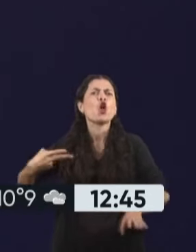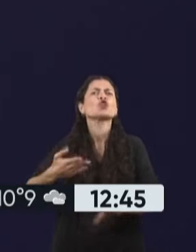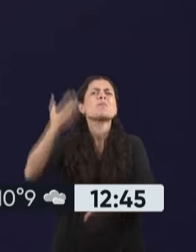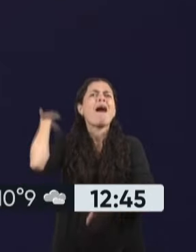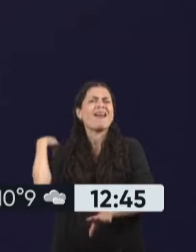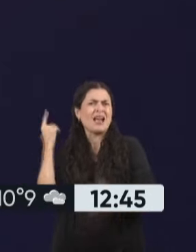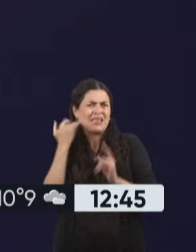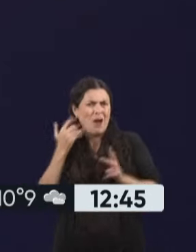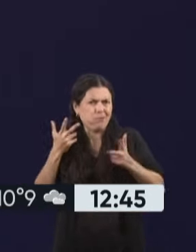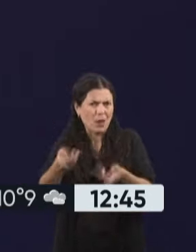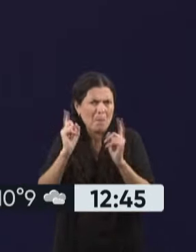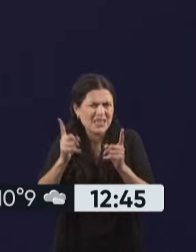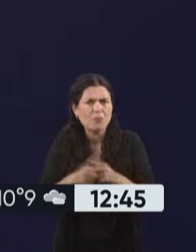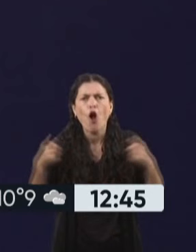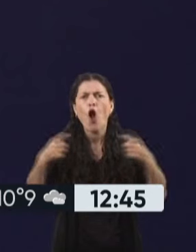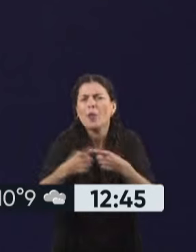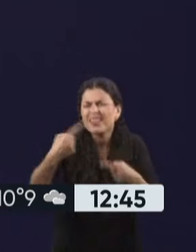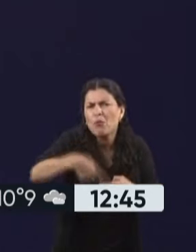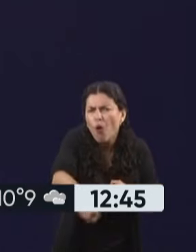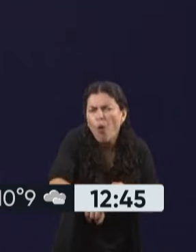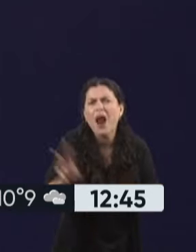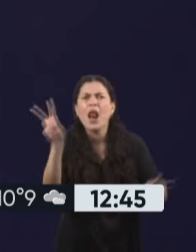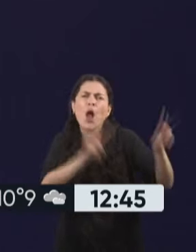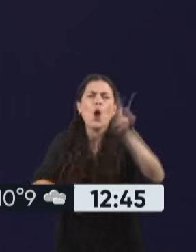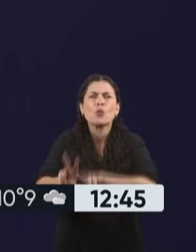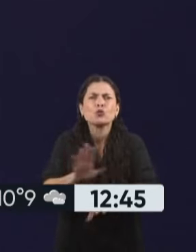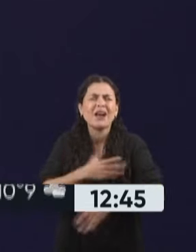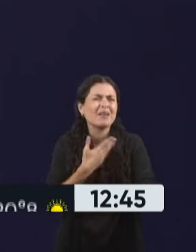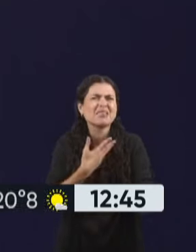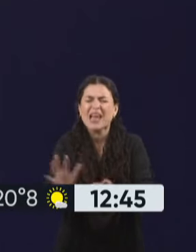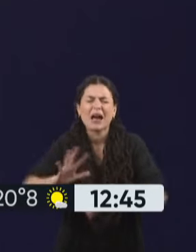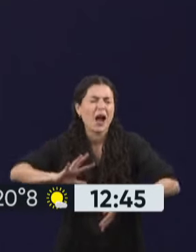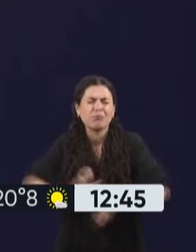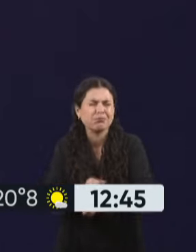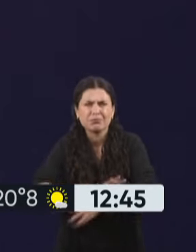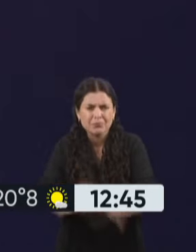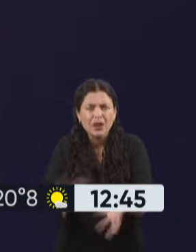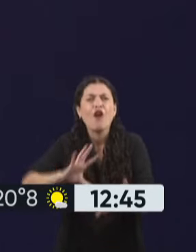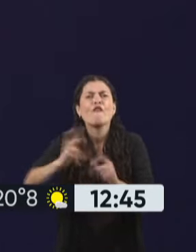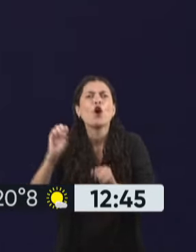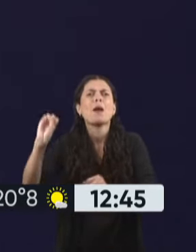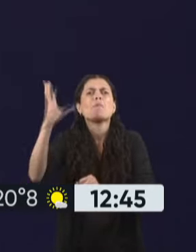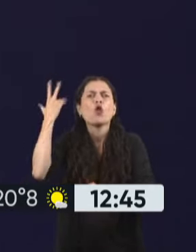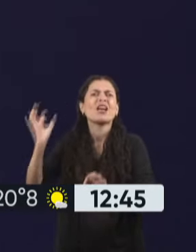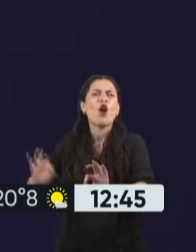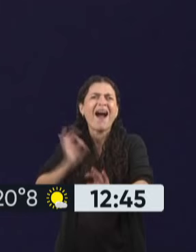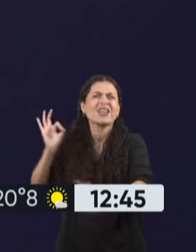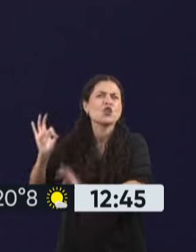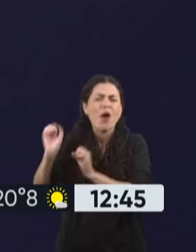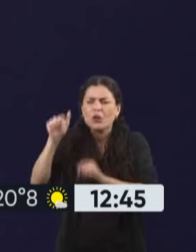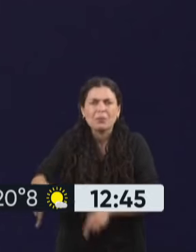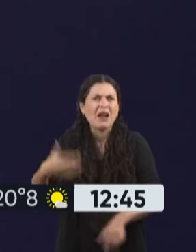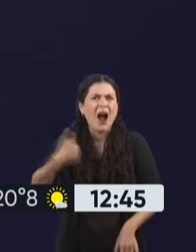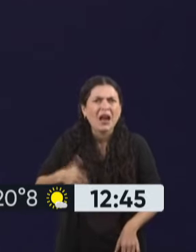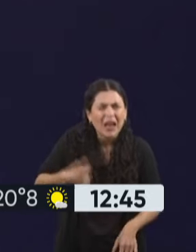por supuesto, a terminar definitivamente y pulverizar el modelo que durante décadas existió en Argentina